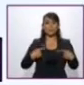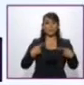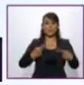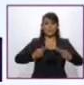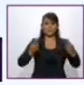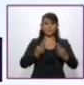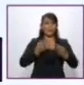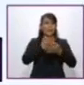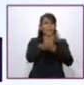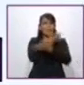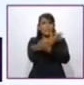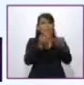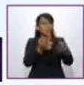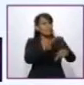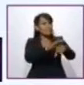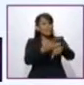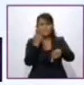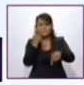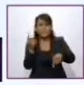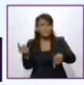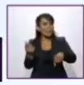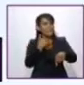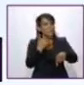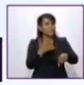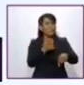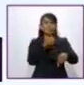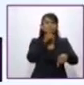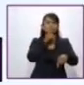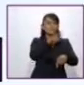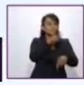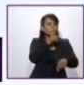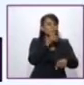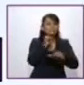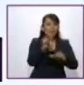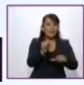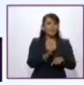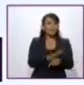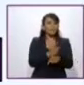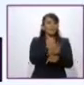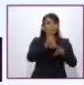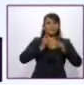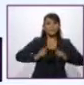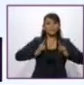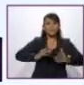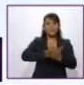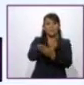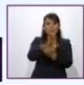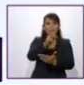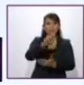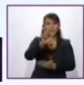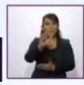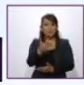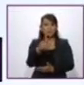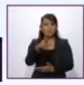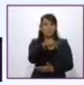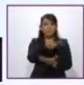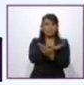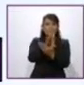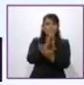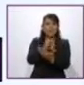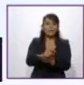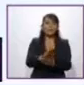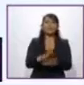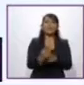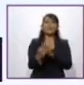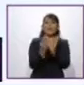que escuchamos todos los días? ¿Por qué no denunciaste? ¿Por qué no fuiste a la fiscalía? ¿Por qué no me hacen caso? Porque la impartición de la justicia